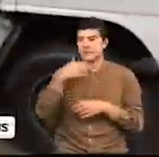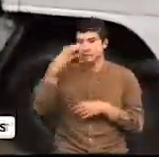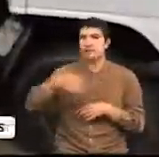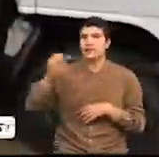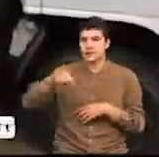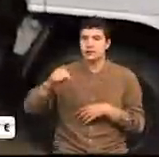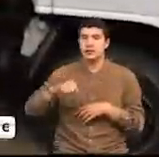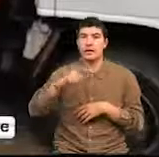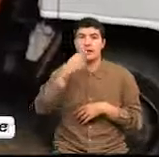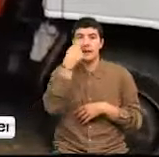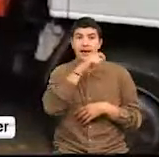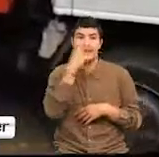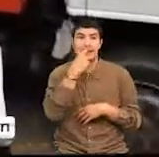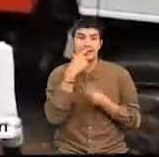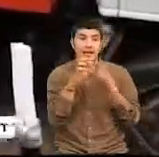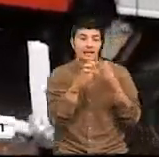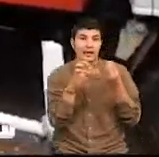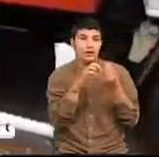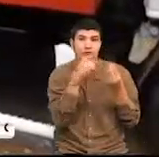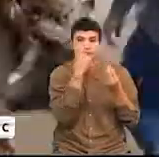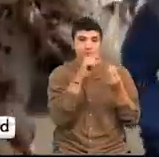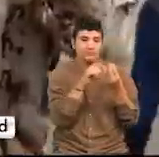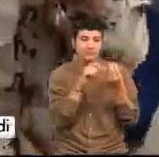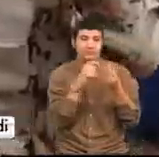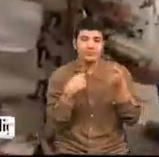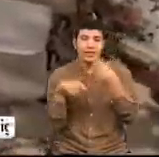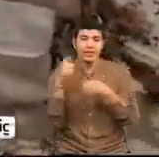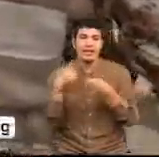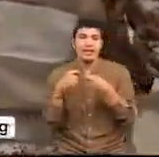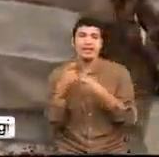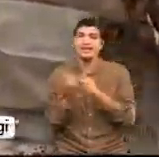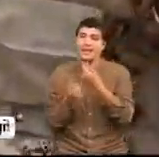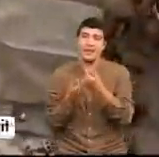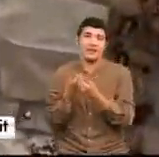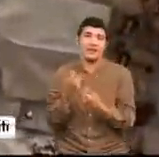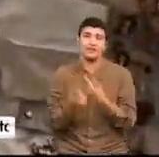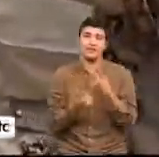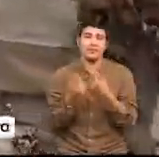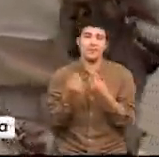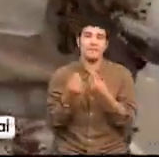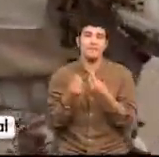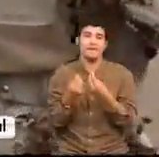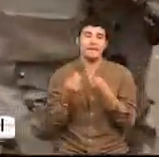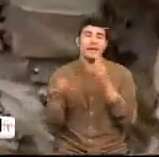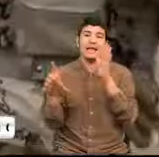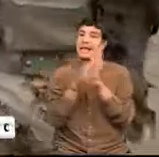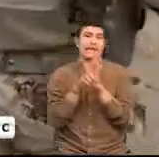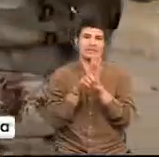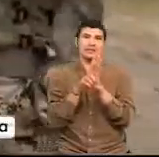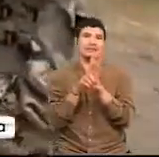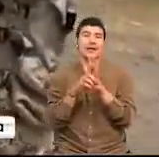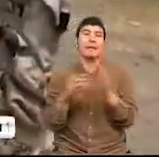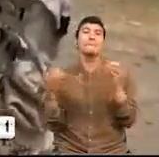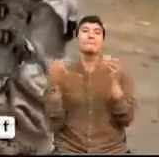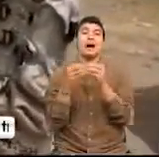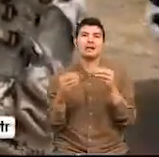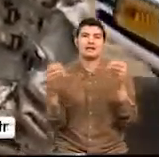El narcotráfico es el negocio, uno de los negocios ilícitos que